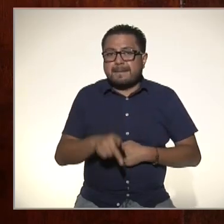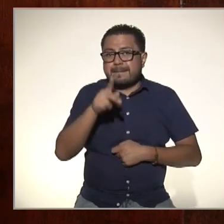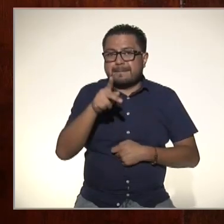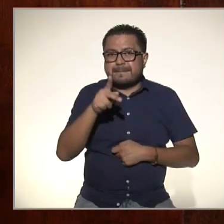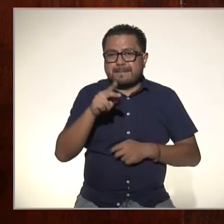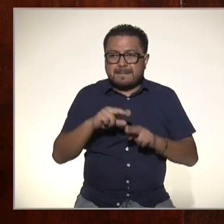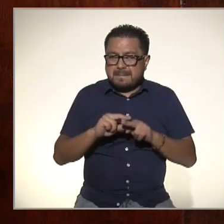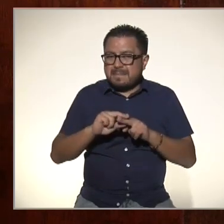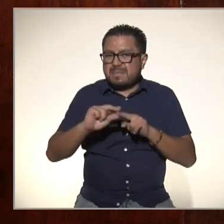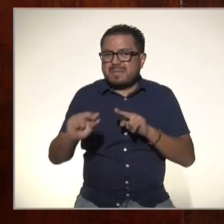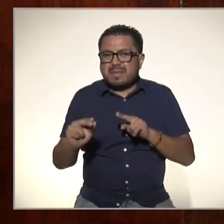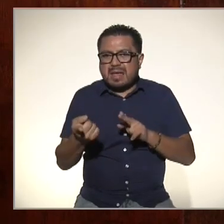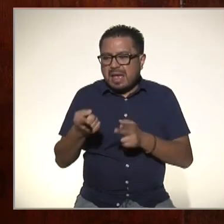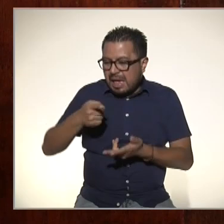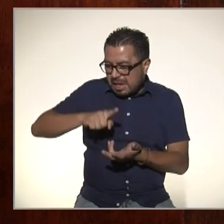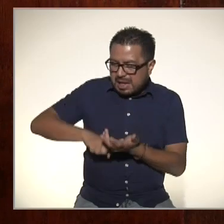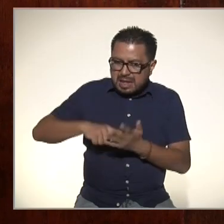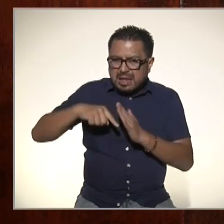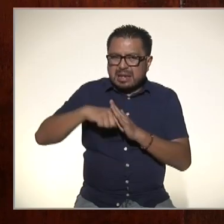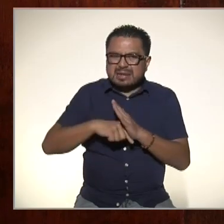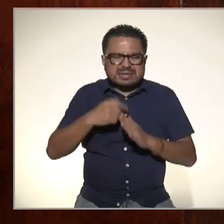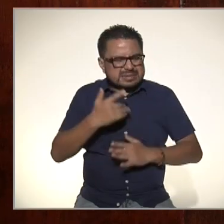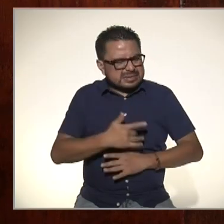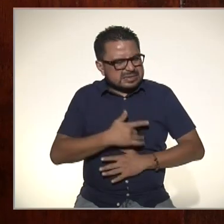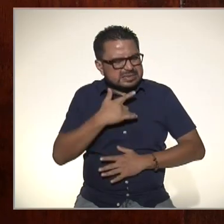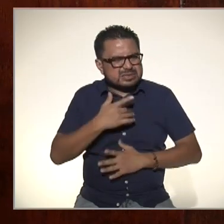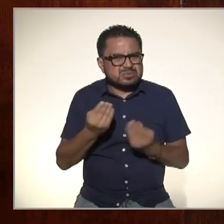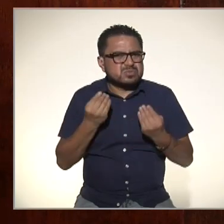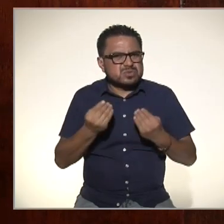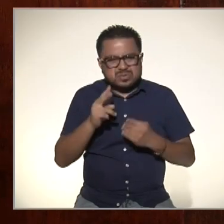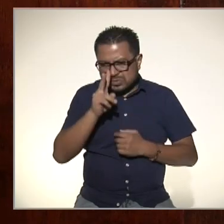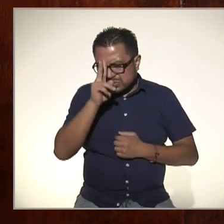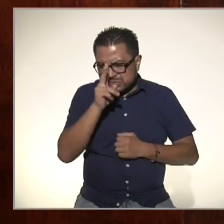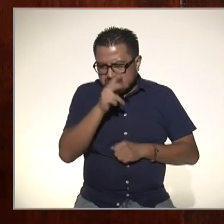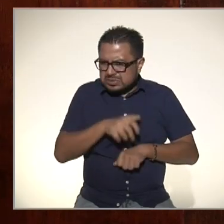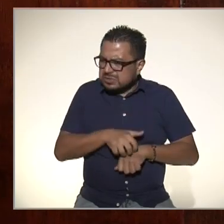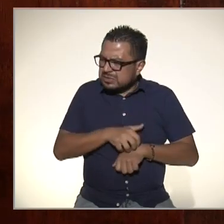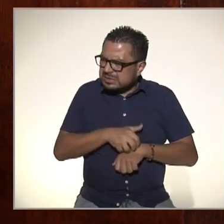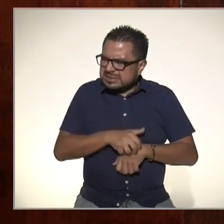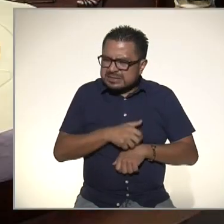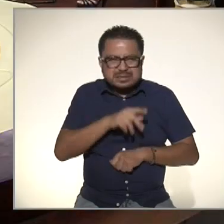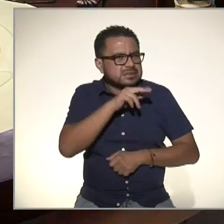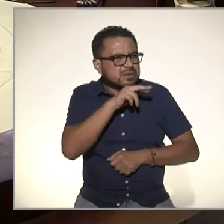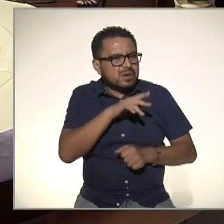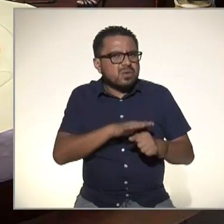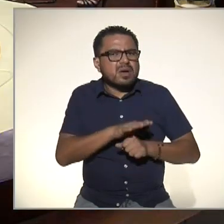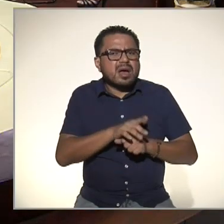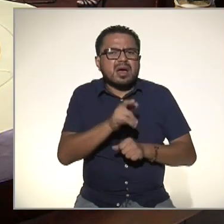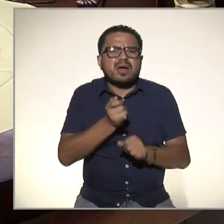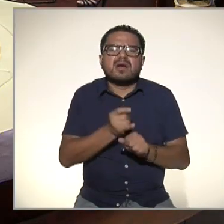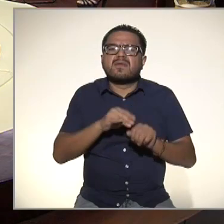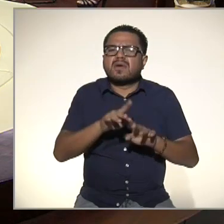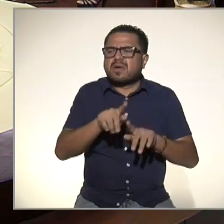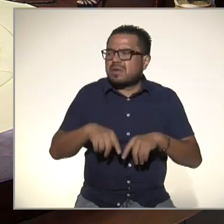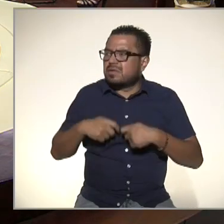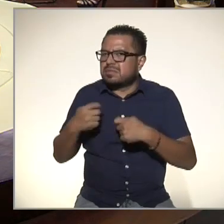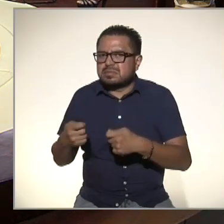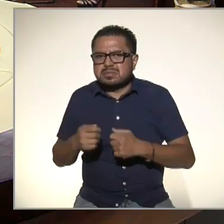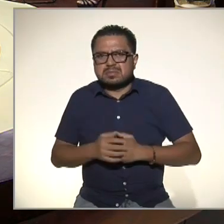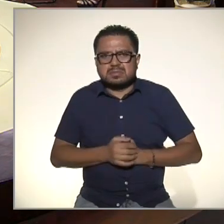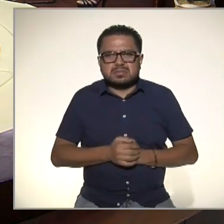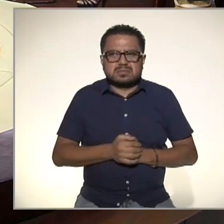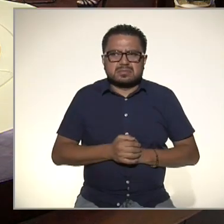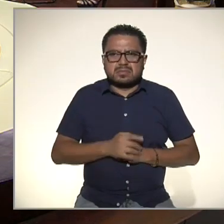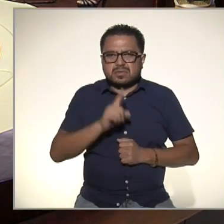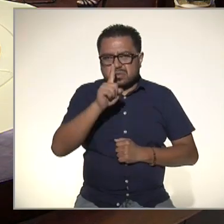pene y por dentro siente mucha comezón y está preocupado. ¿Qué información le pueden dar, doctores?